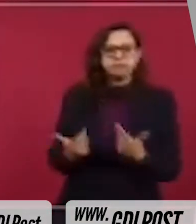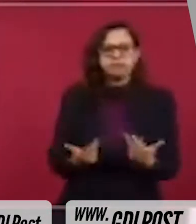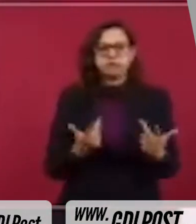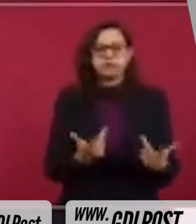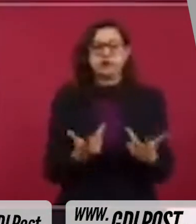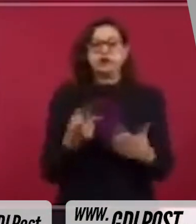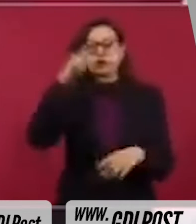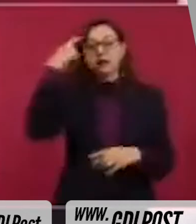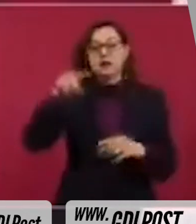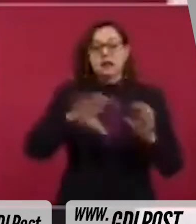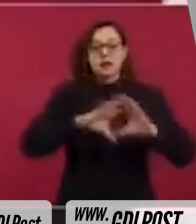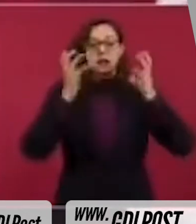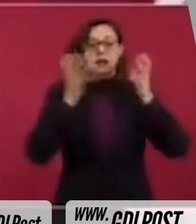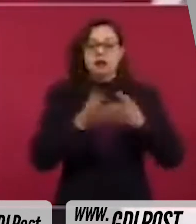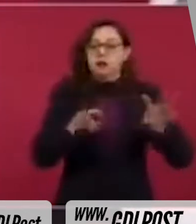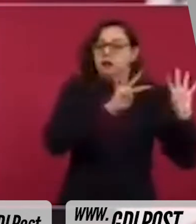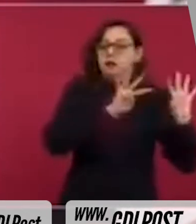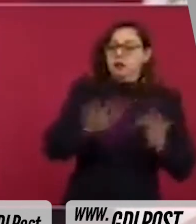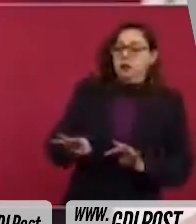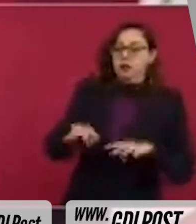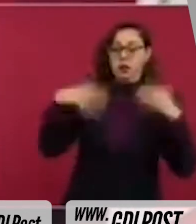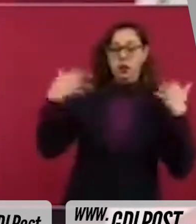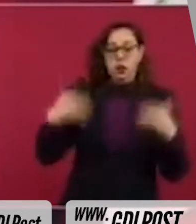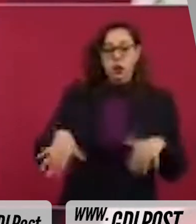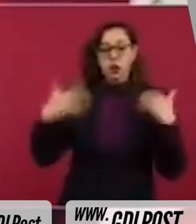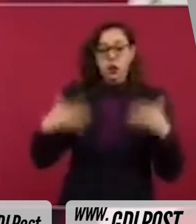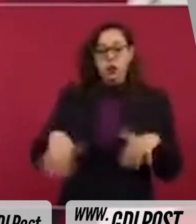sea noticia mundial.